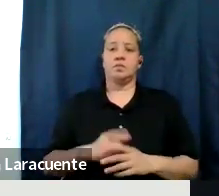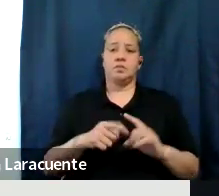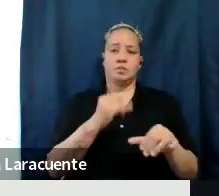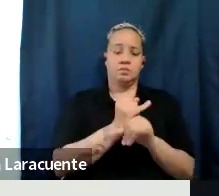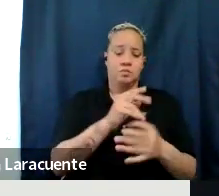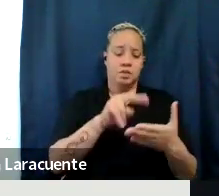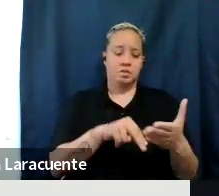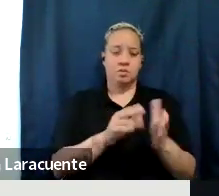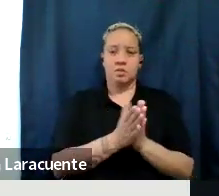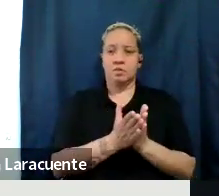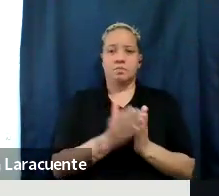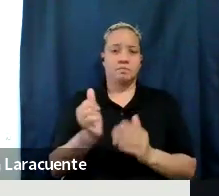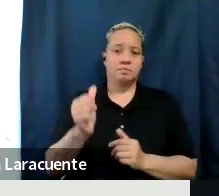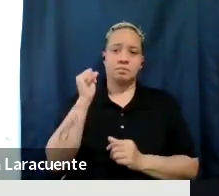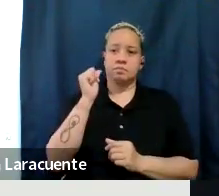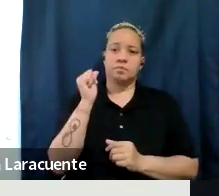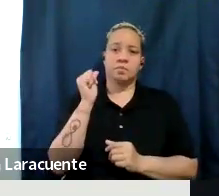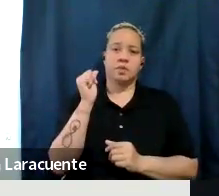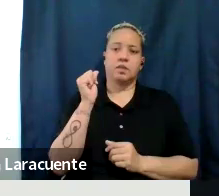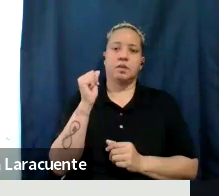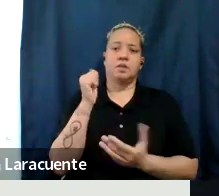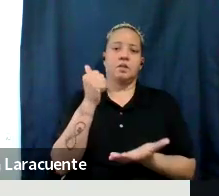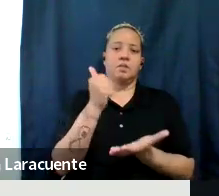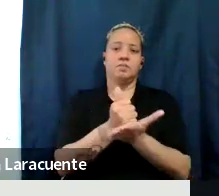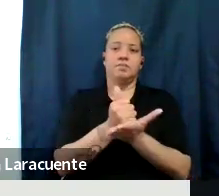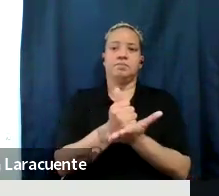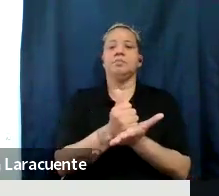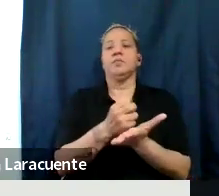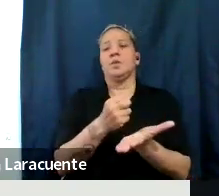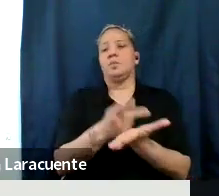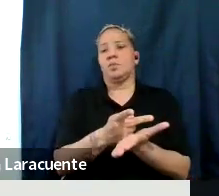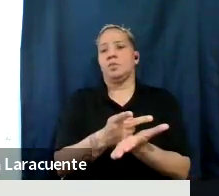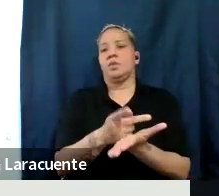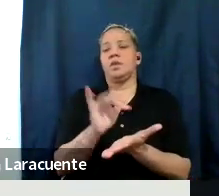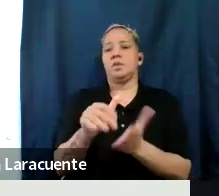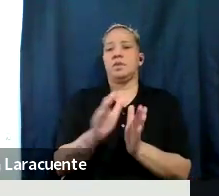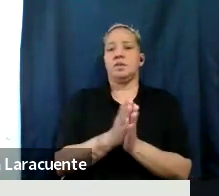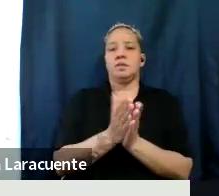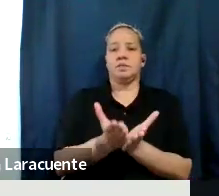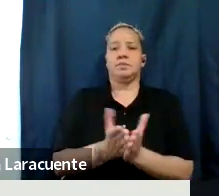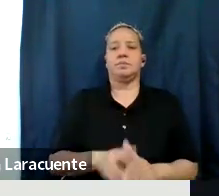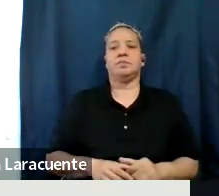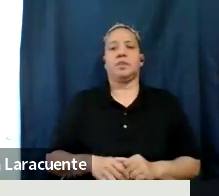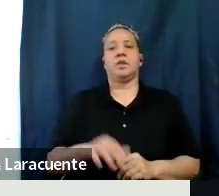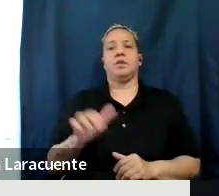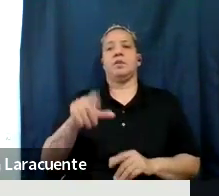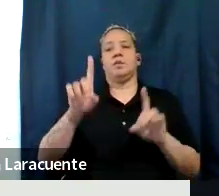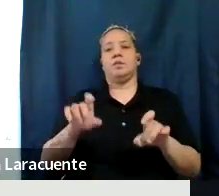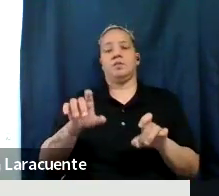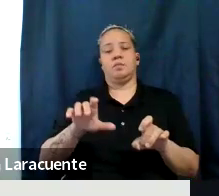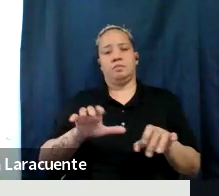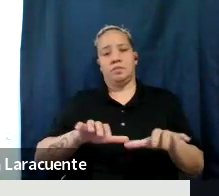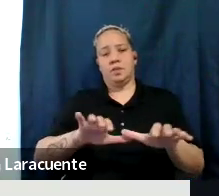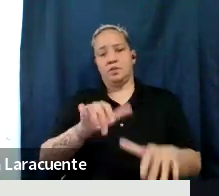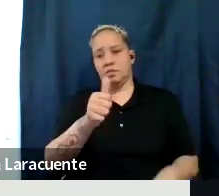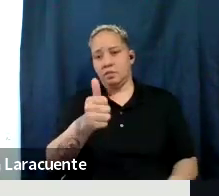libro, declinó dar su sello a esa publicación. Y ahora el resto de las preguntas se las pueden hacer ustedes.